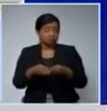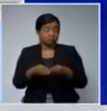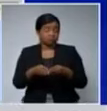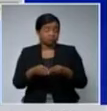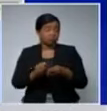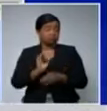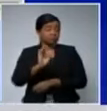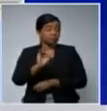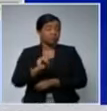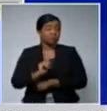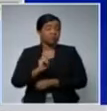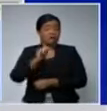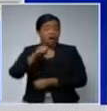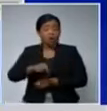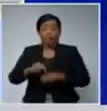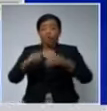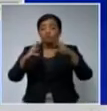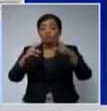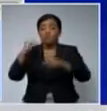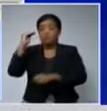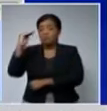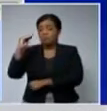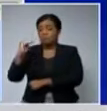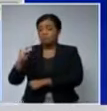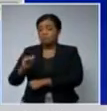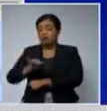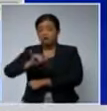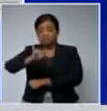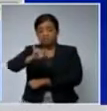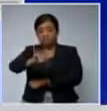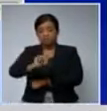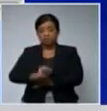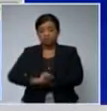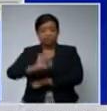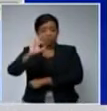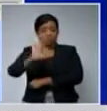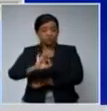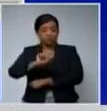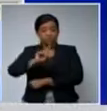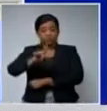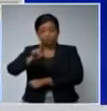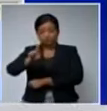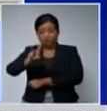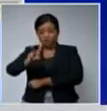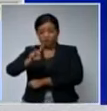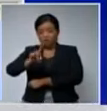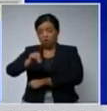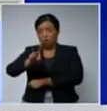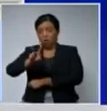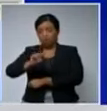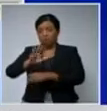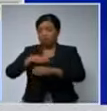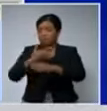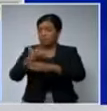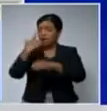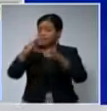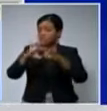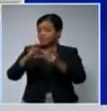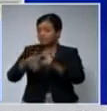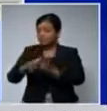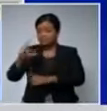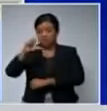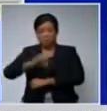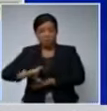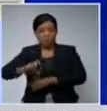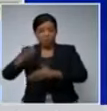posición número 6, una tasa de 112,2, y después Artemisa, Camagüey, Santiago,